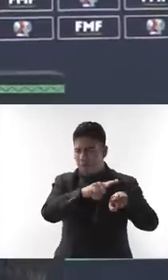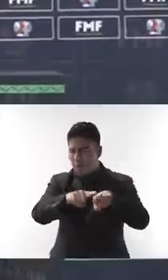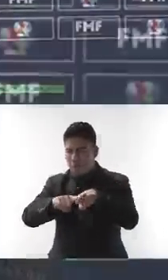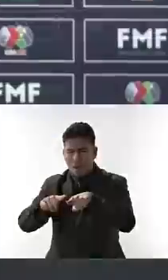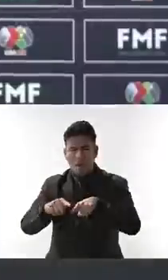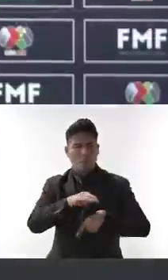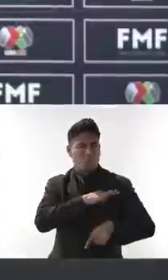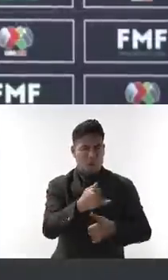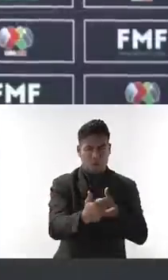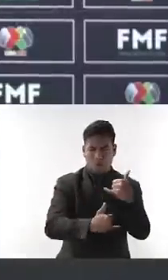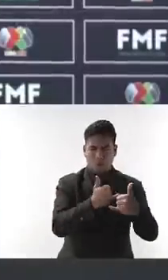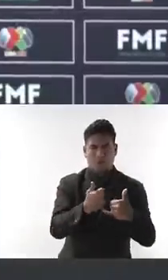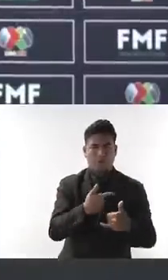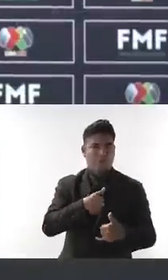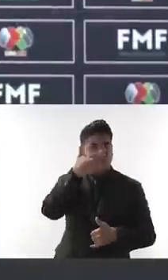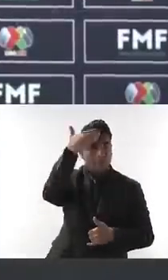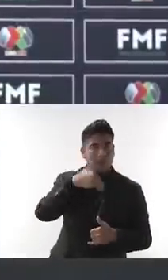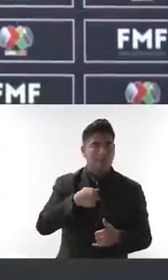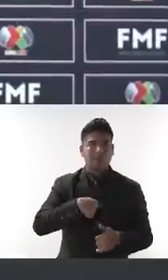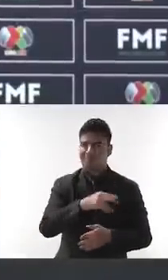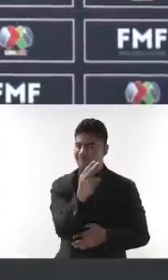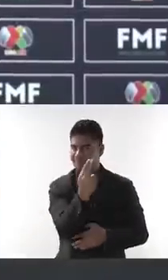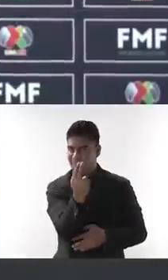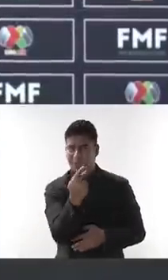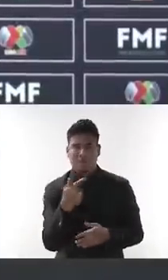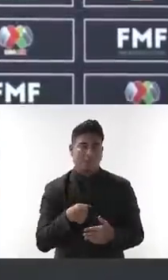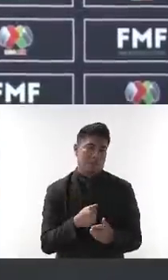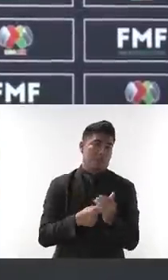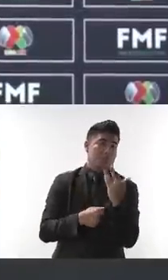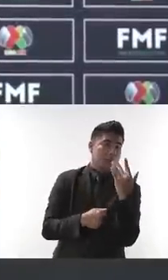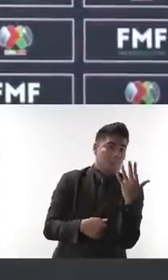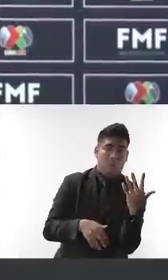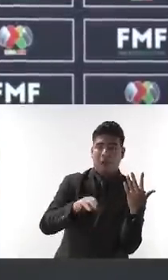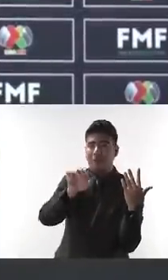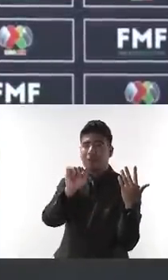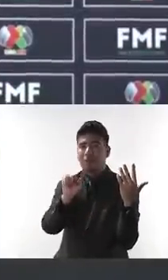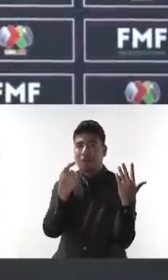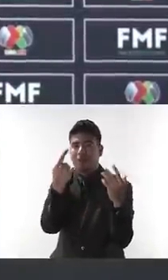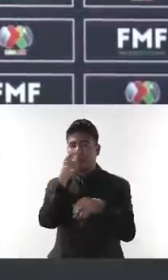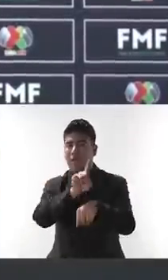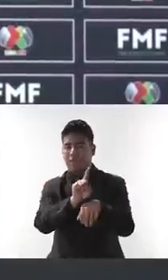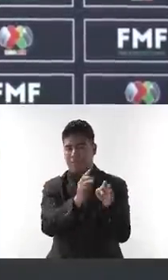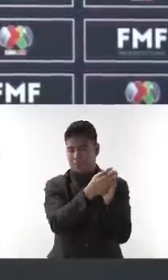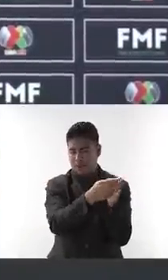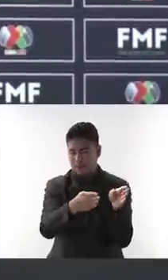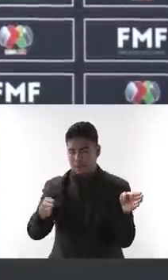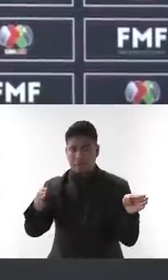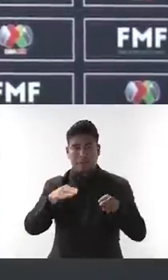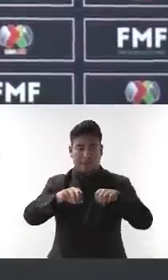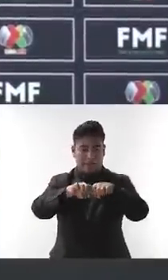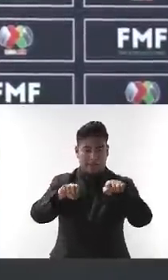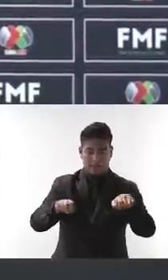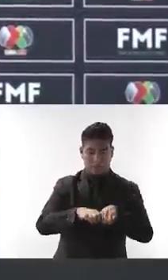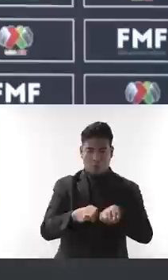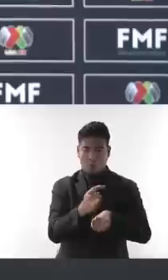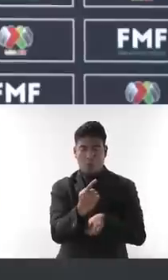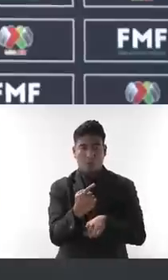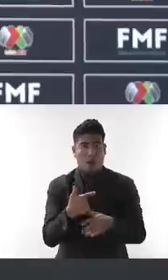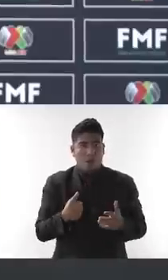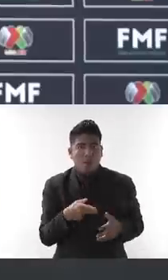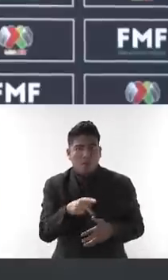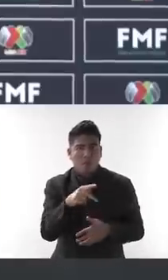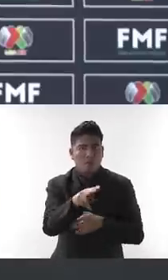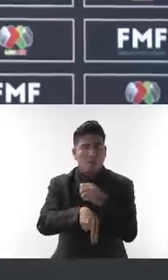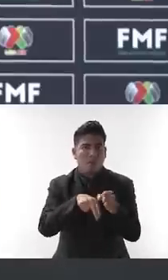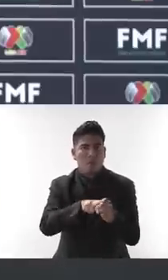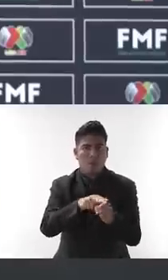capacidad especial de trabajar en 50, 60 días lo que hace un club en 300,